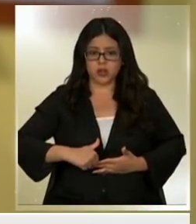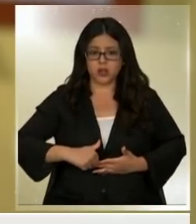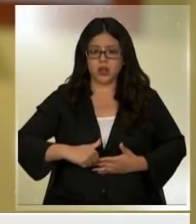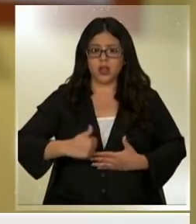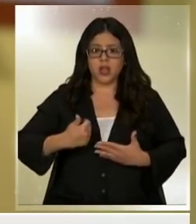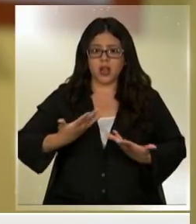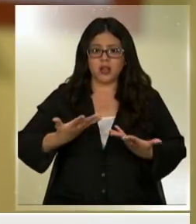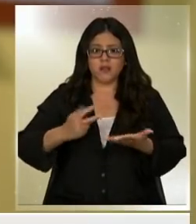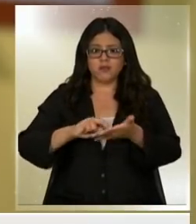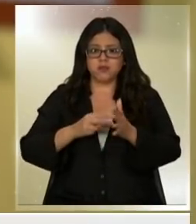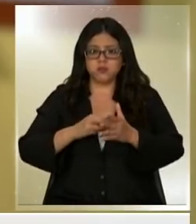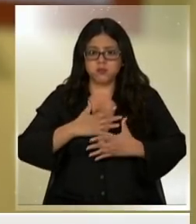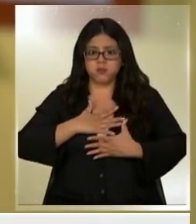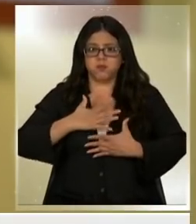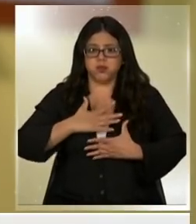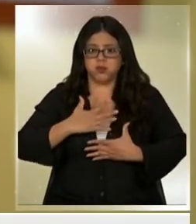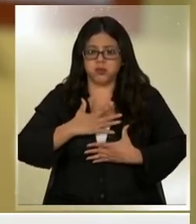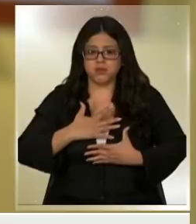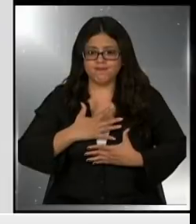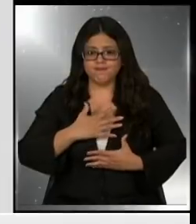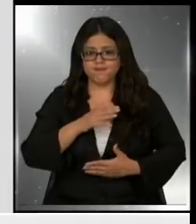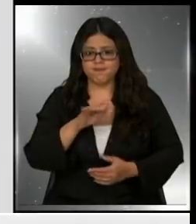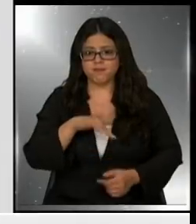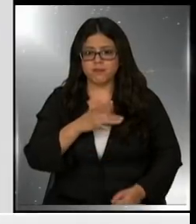paro. No resistió.